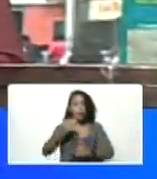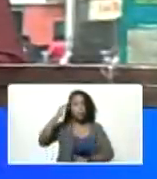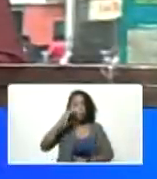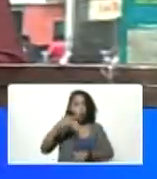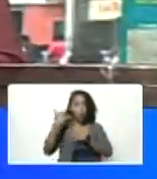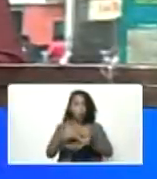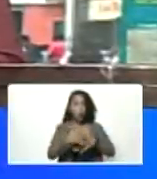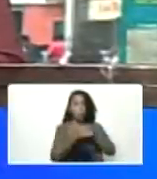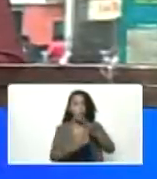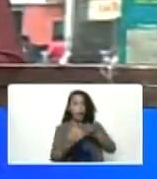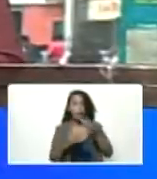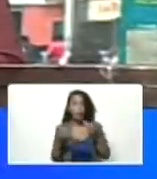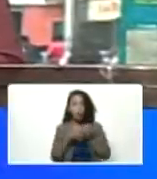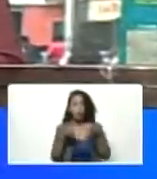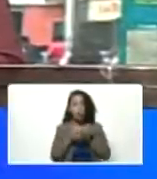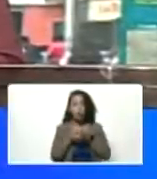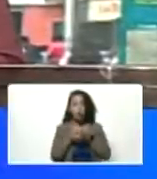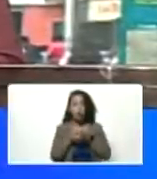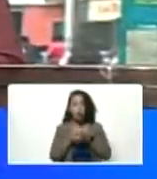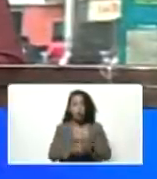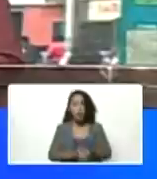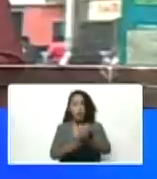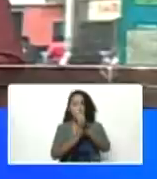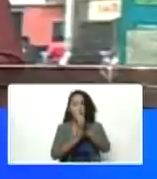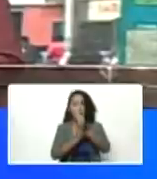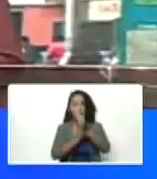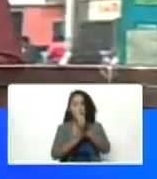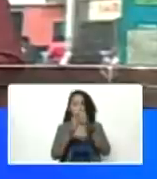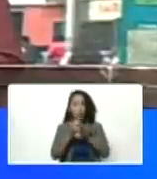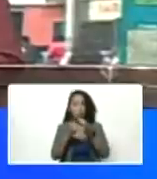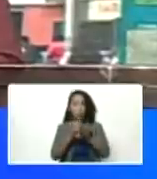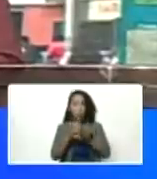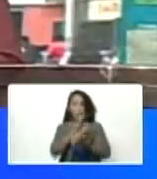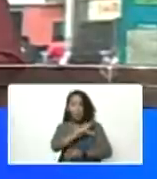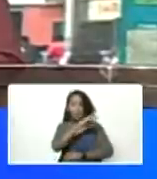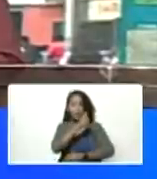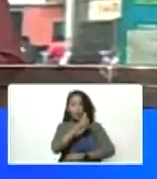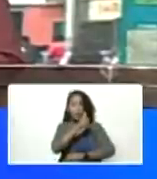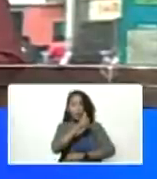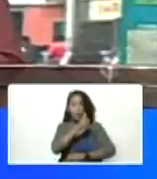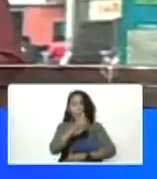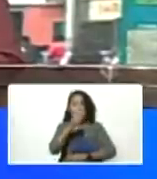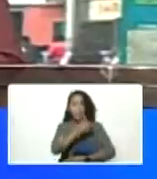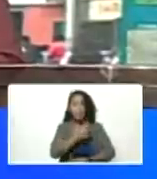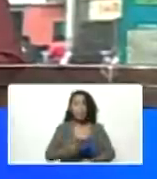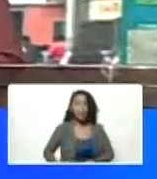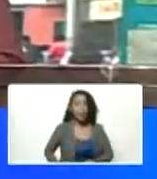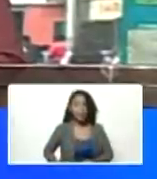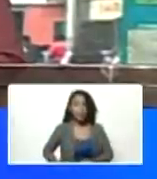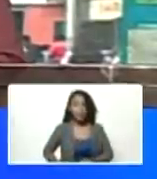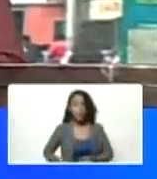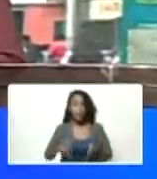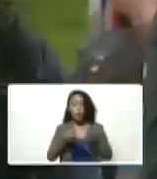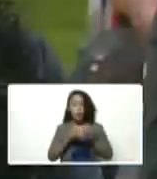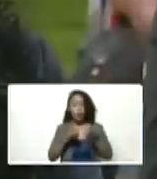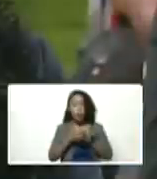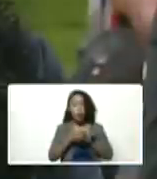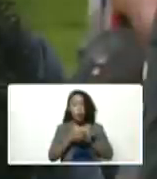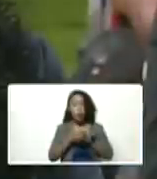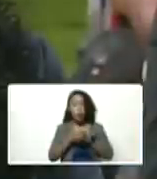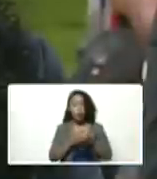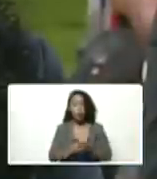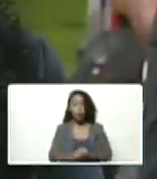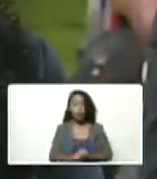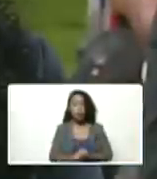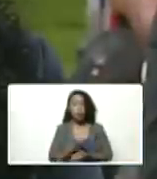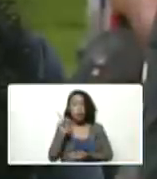de base en un sindicato, delegada sindical, directiva sindical, presidenta sindical.